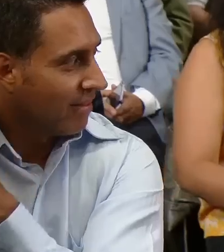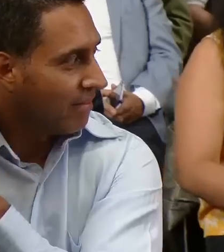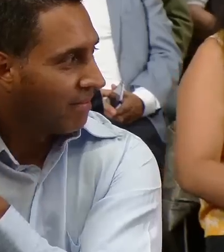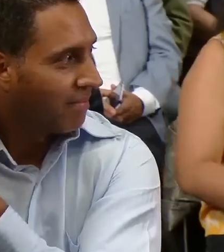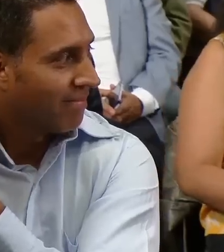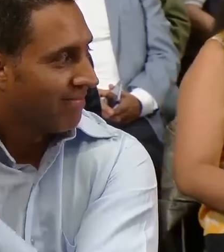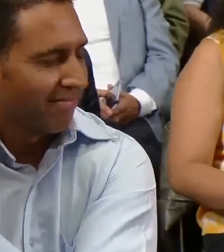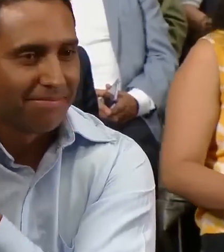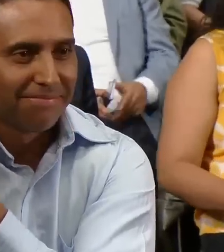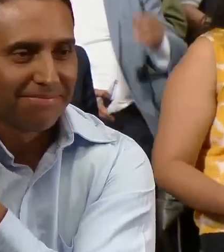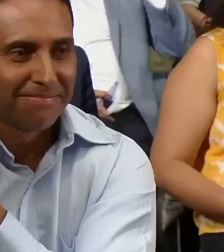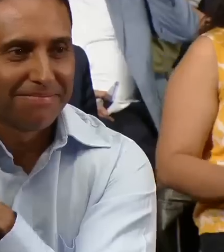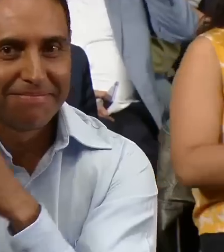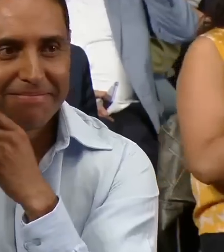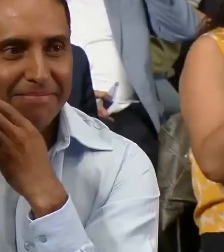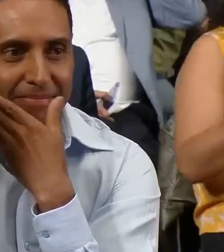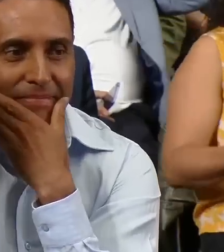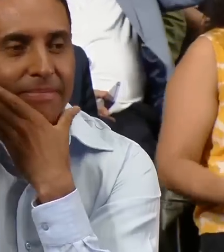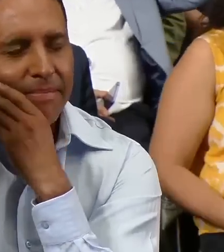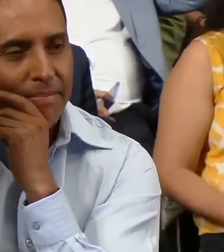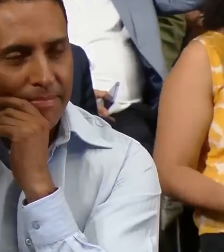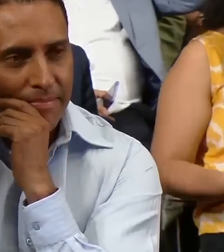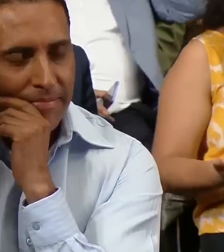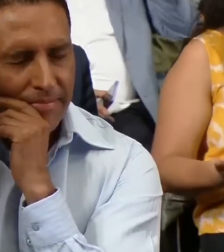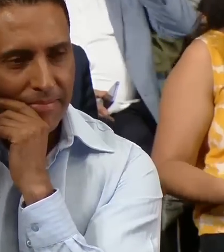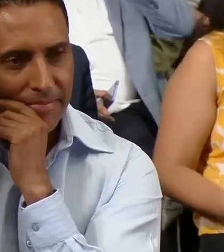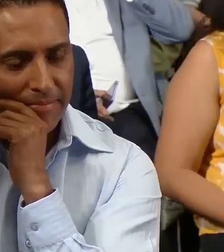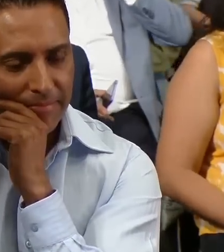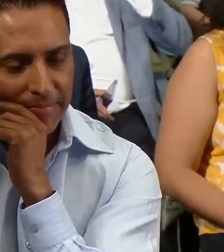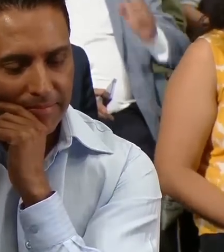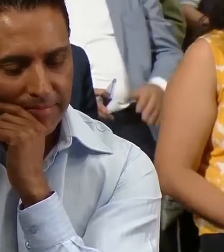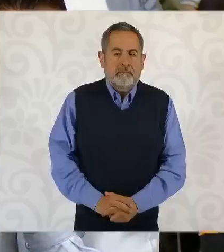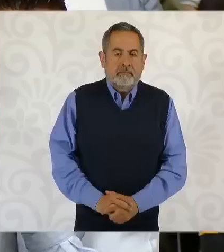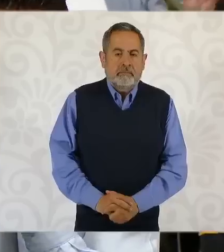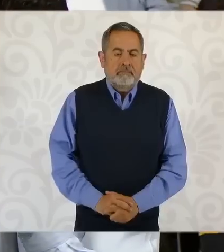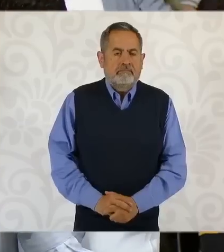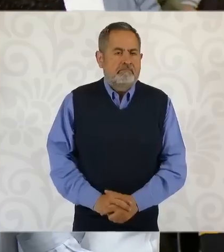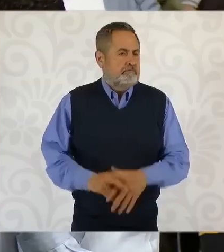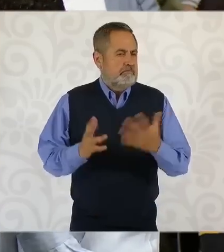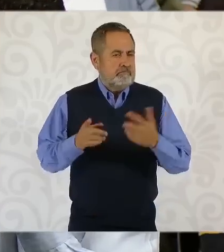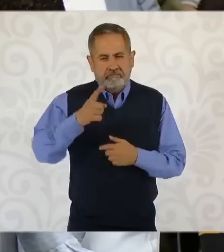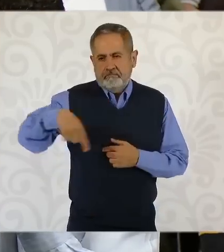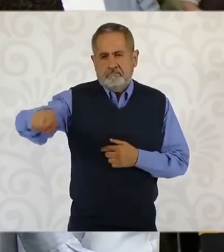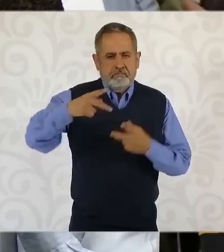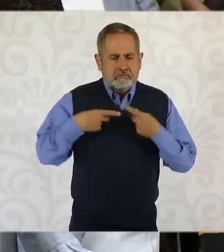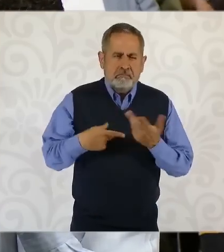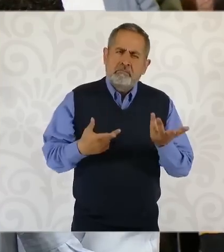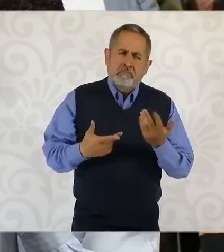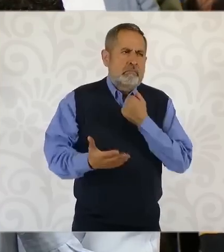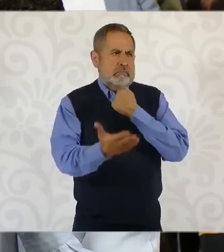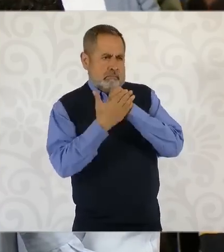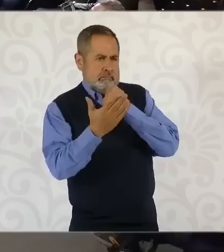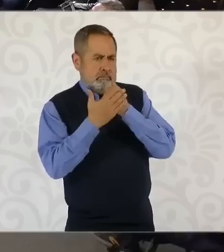el asunto de las decisiones que pudiera haber, lo único que han pedido pues los residentes es que se les informe qué podría ser y que se les tome en cuenta en la decisión que